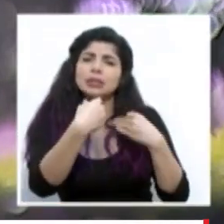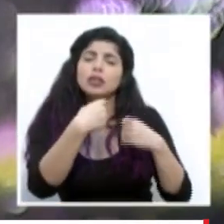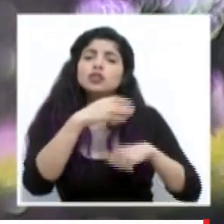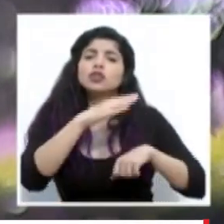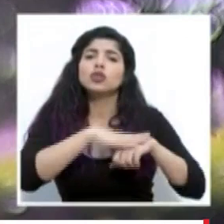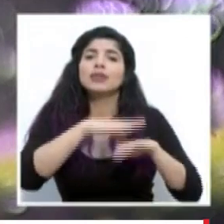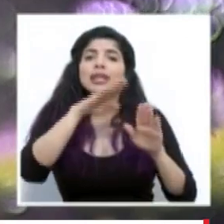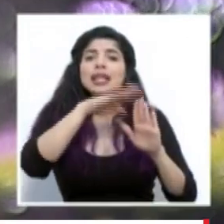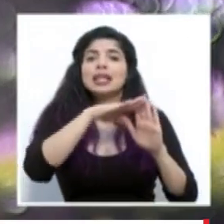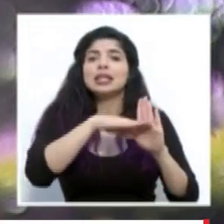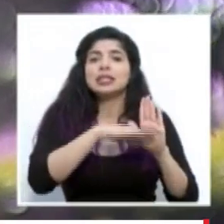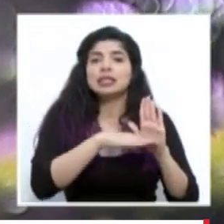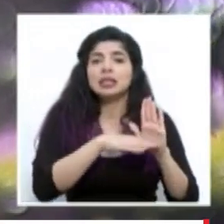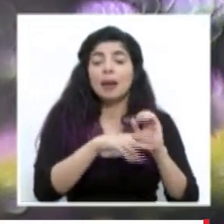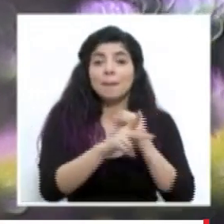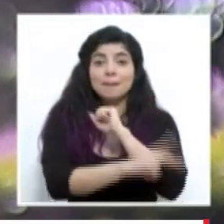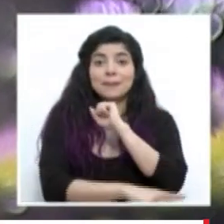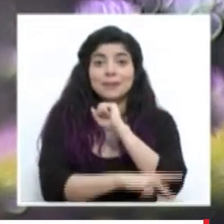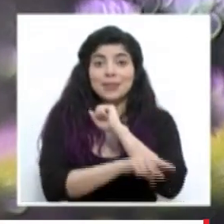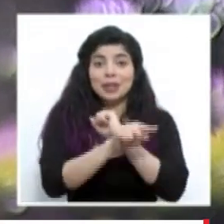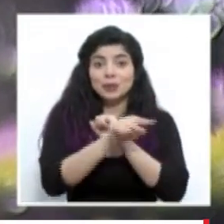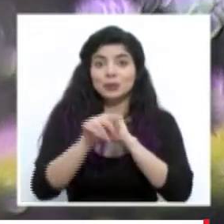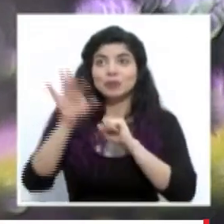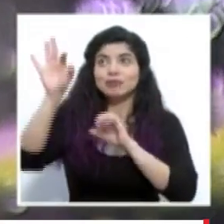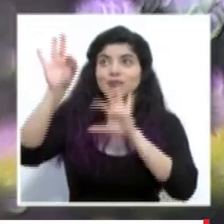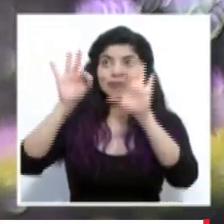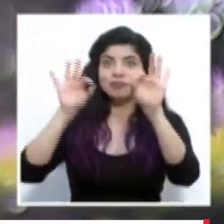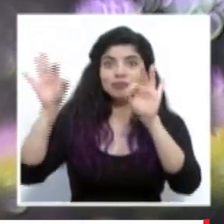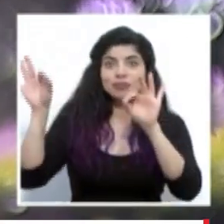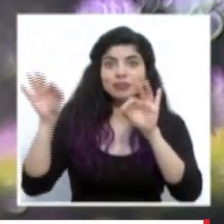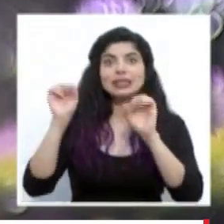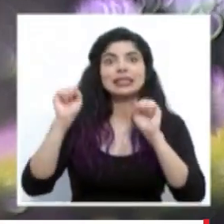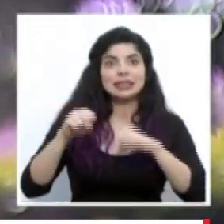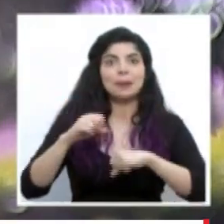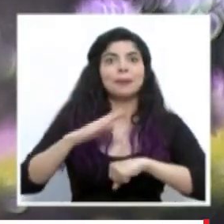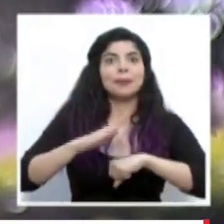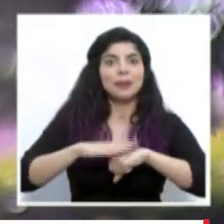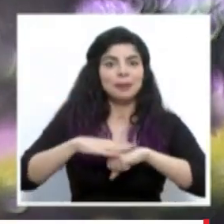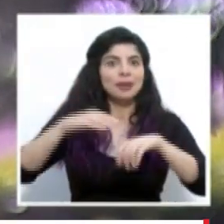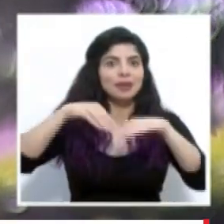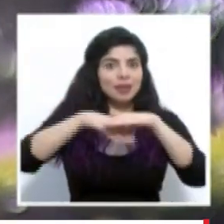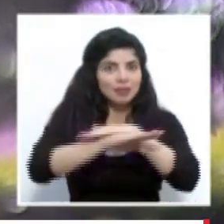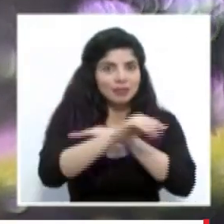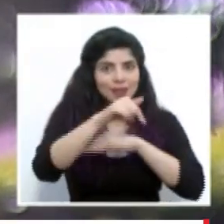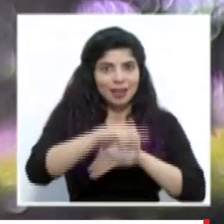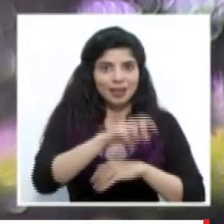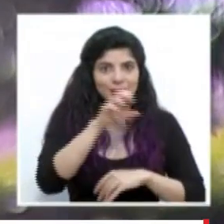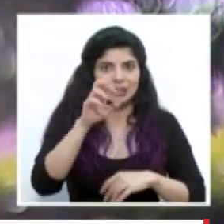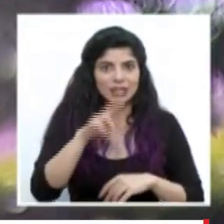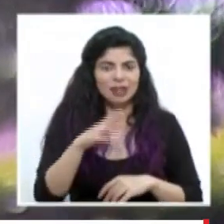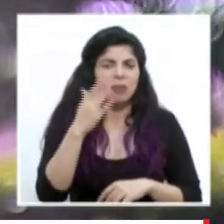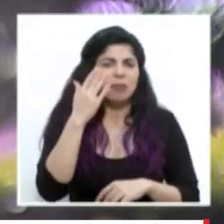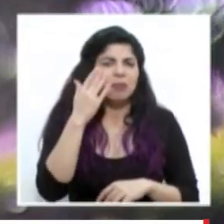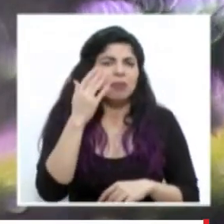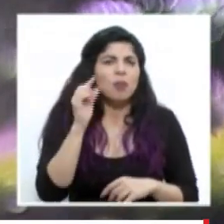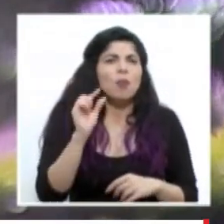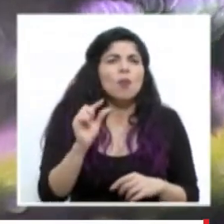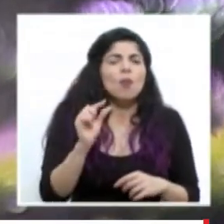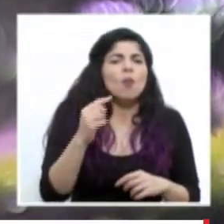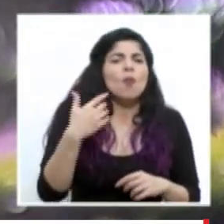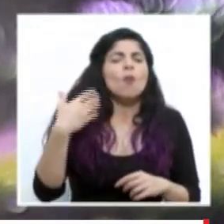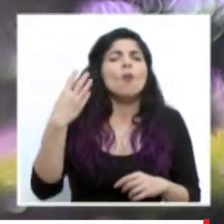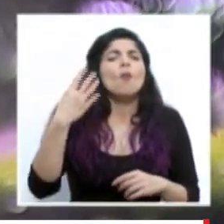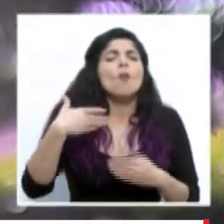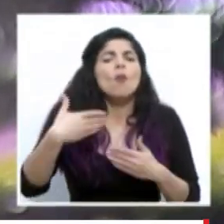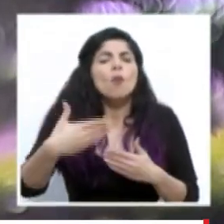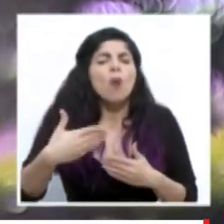sobre la lista de países que se seleccionan, digamos, que para permitir la entrada, un poco cada cuánto